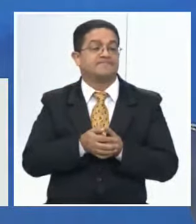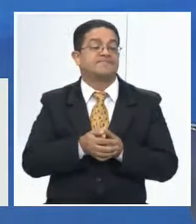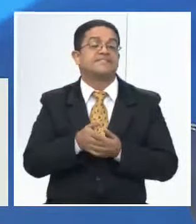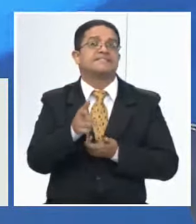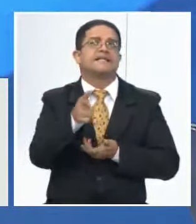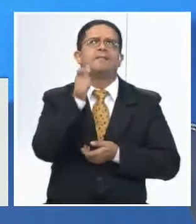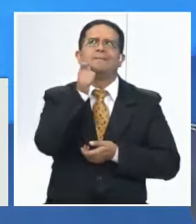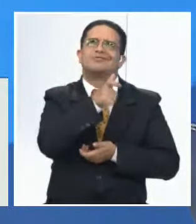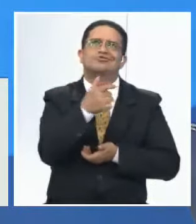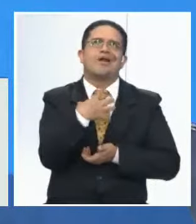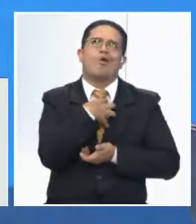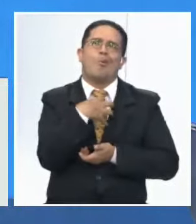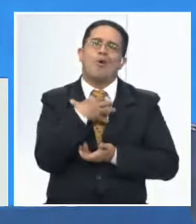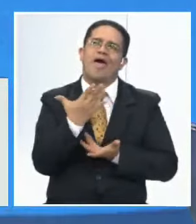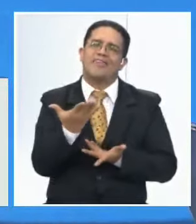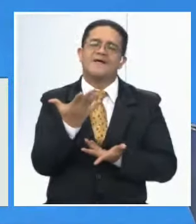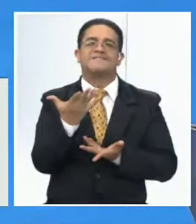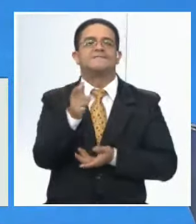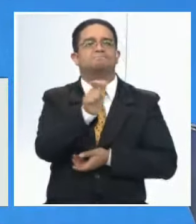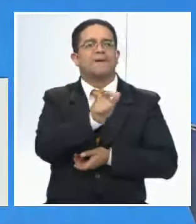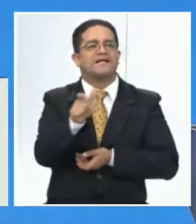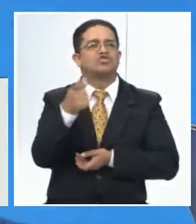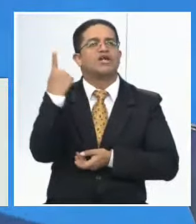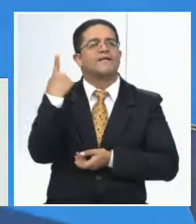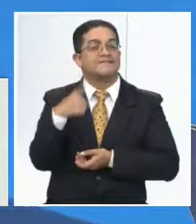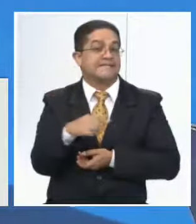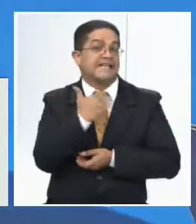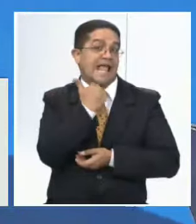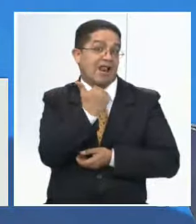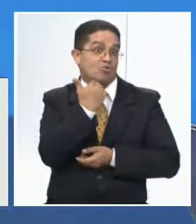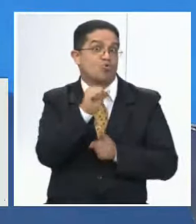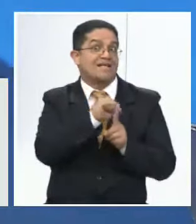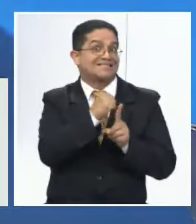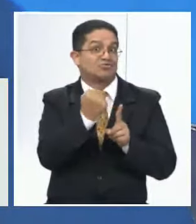pueden realizarse un procedimiento estético? Pacientes que tengan alguna condición,